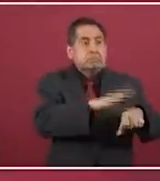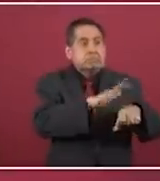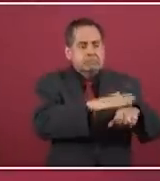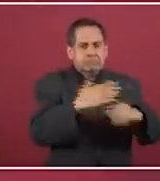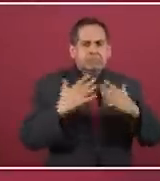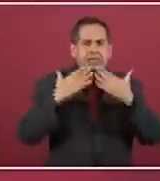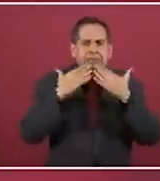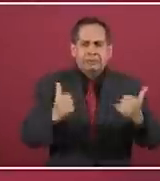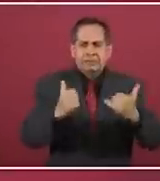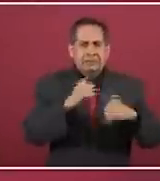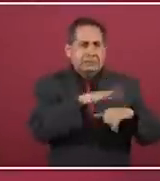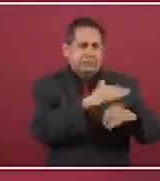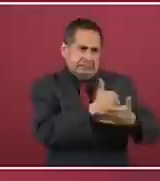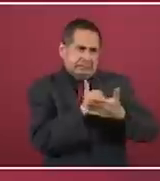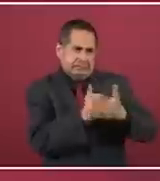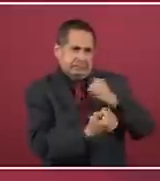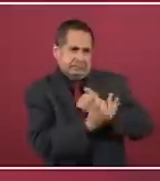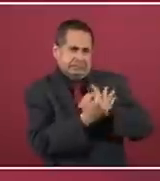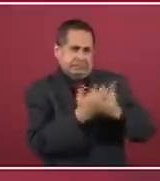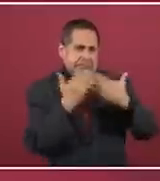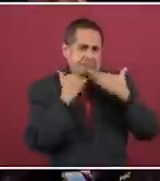Maximiliano.